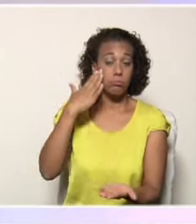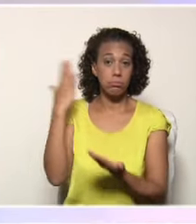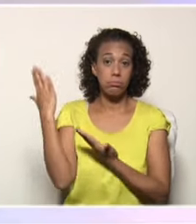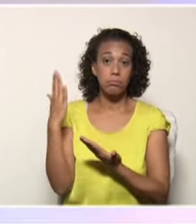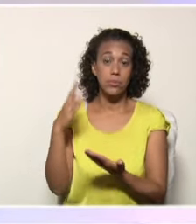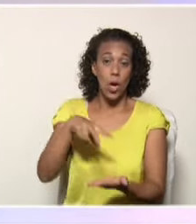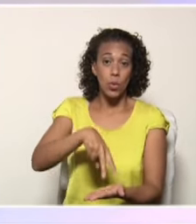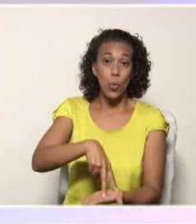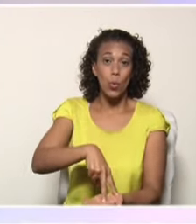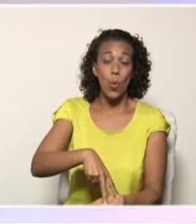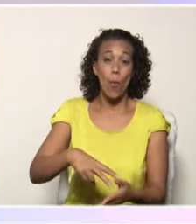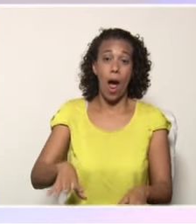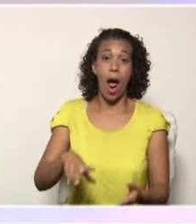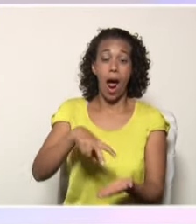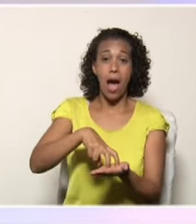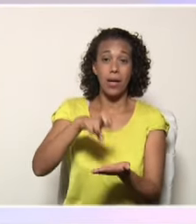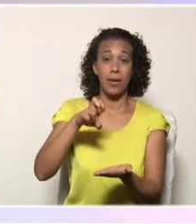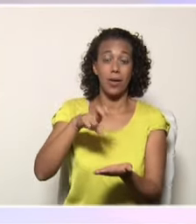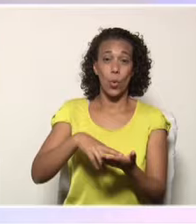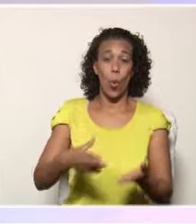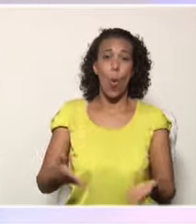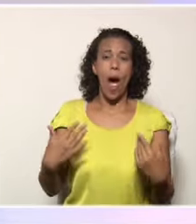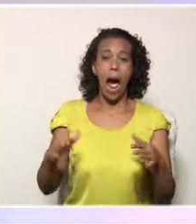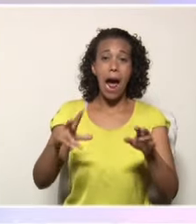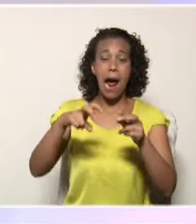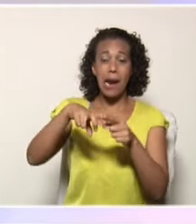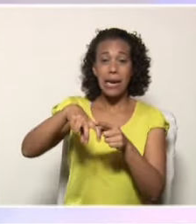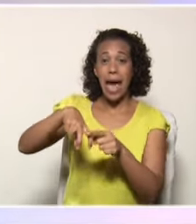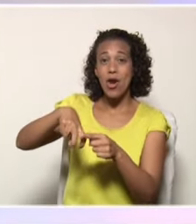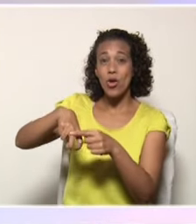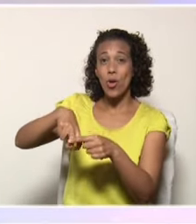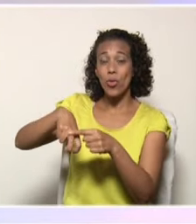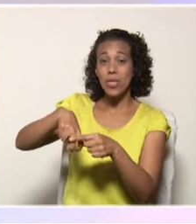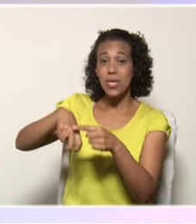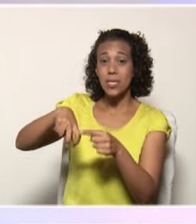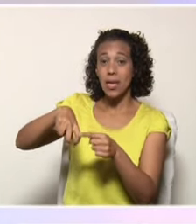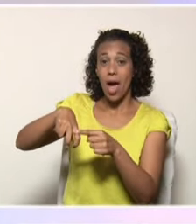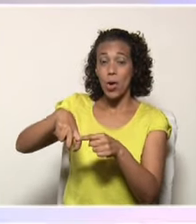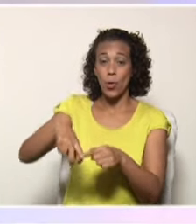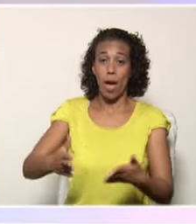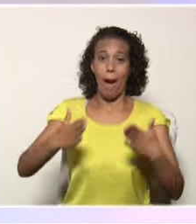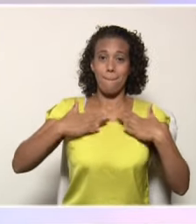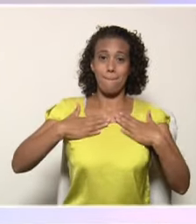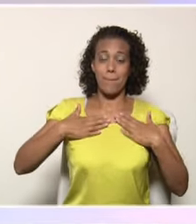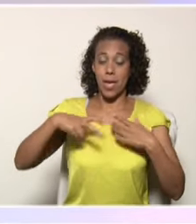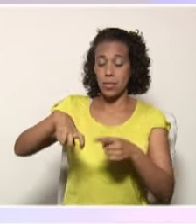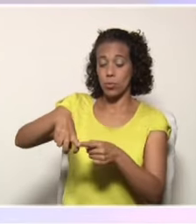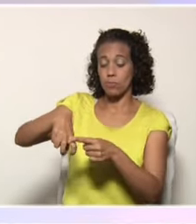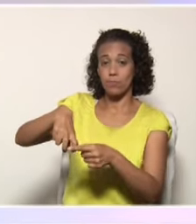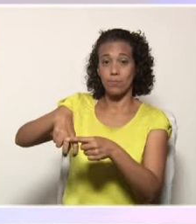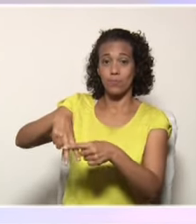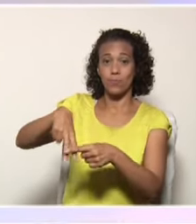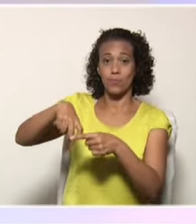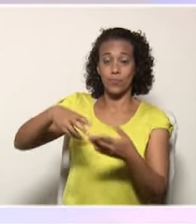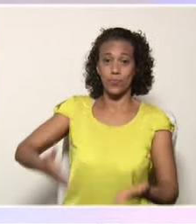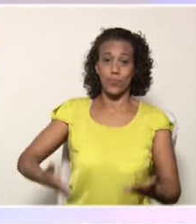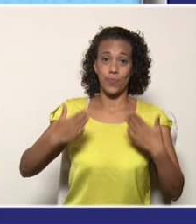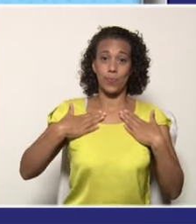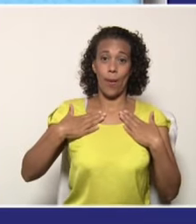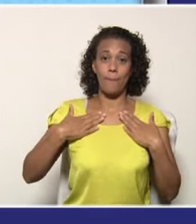llevando rodillas al pecho o tórax, es decir, llevando las rodillas hacia su